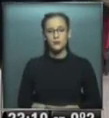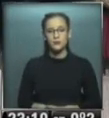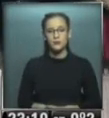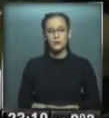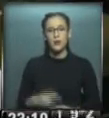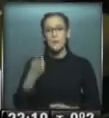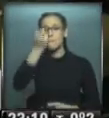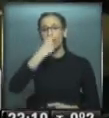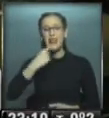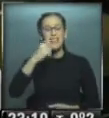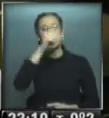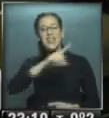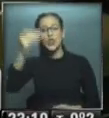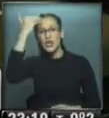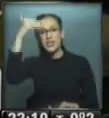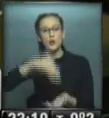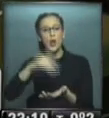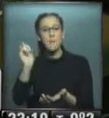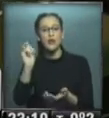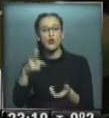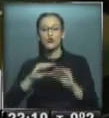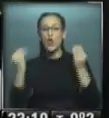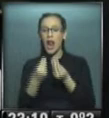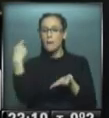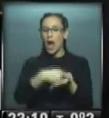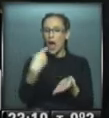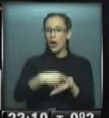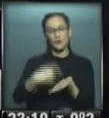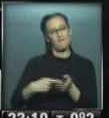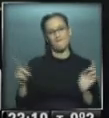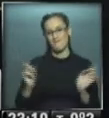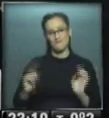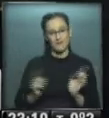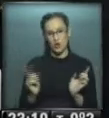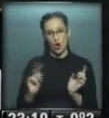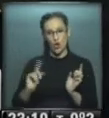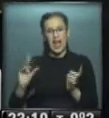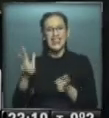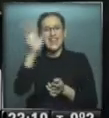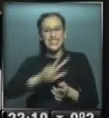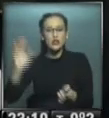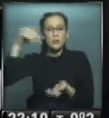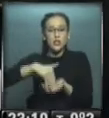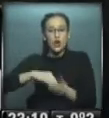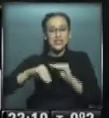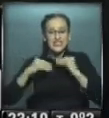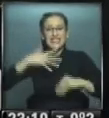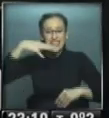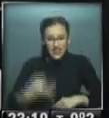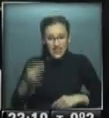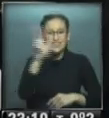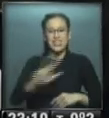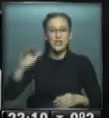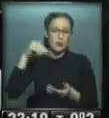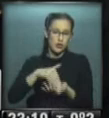que dijo Macri que costó el Metrobús de la 9 de julio, yo creo que el costo está por encima de los 300 millones de pesos, siendo